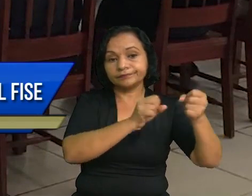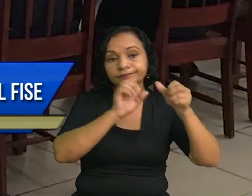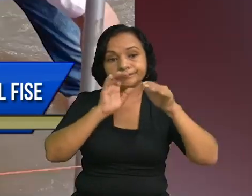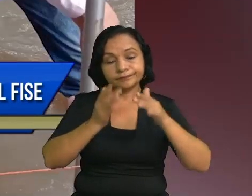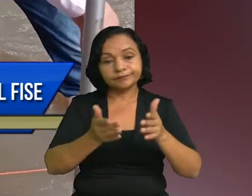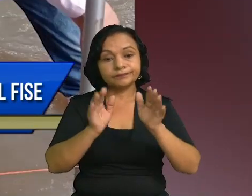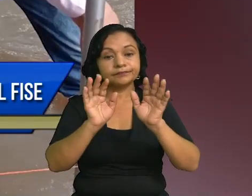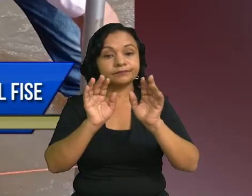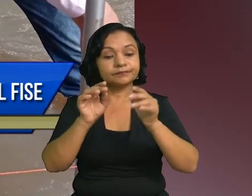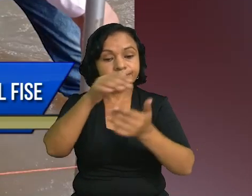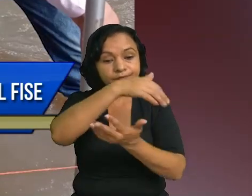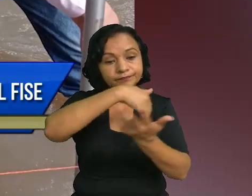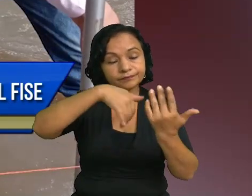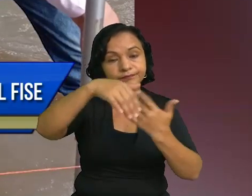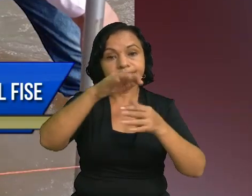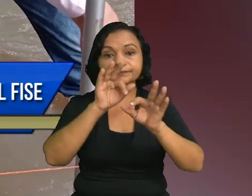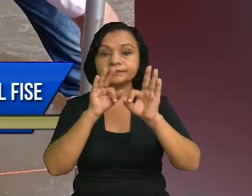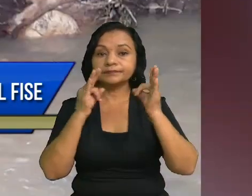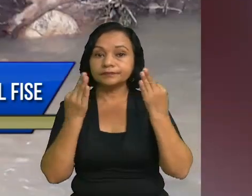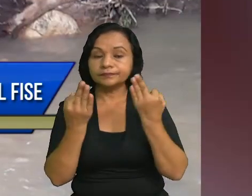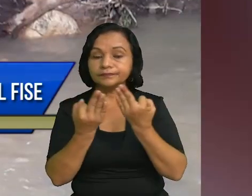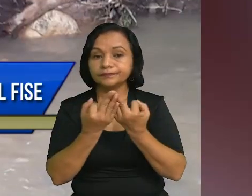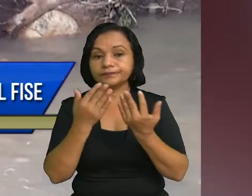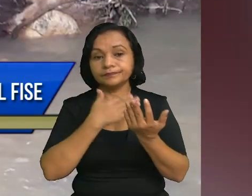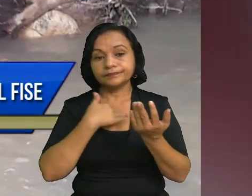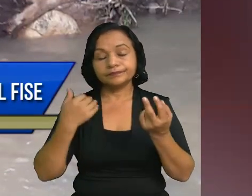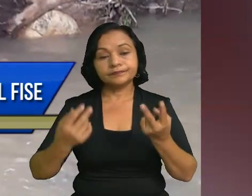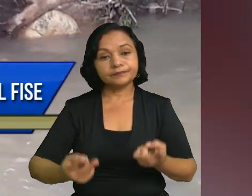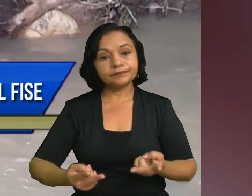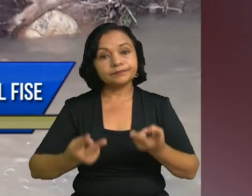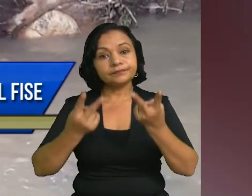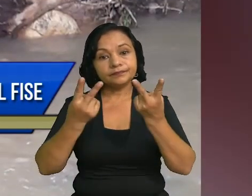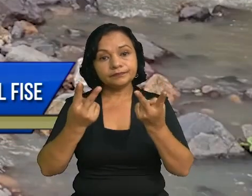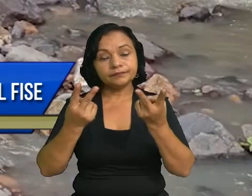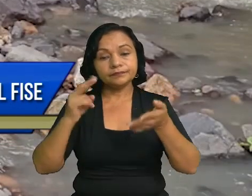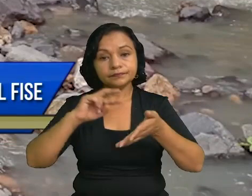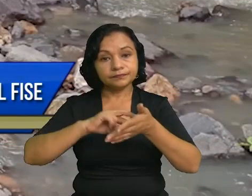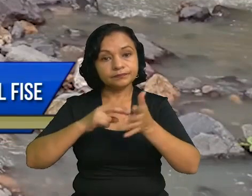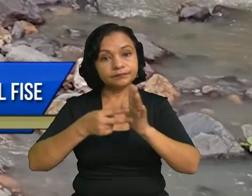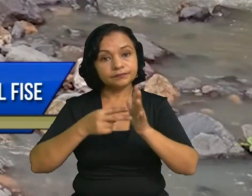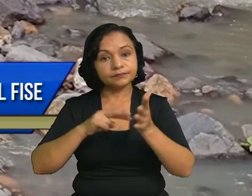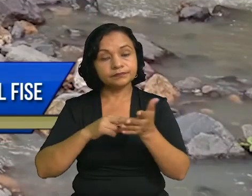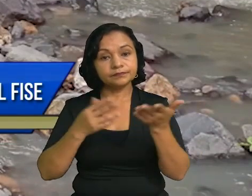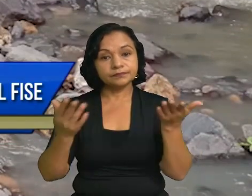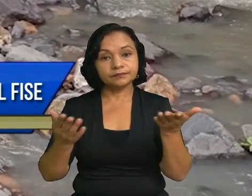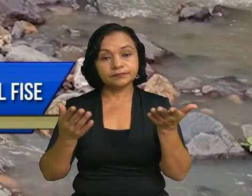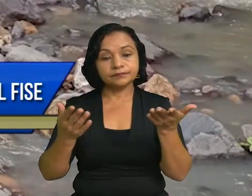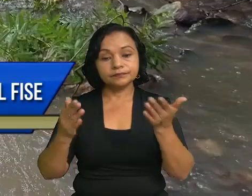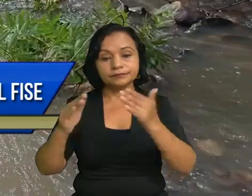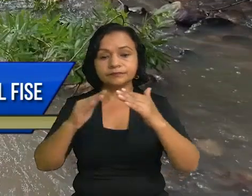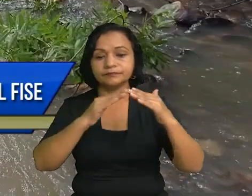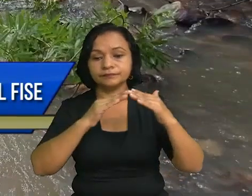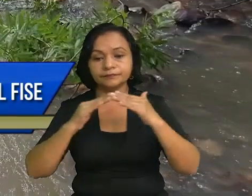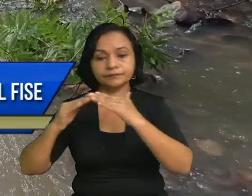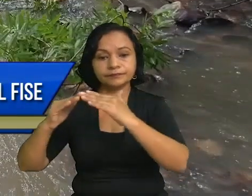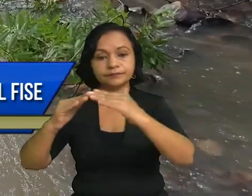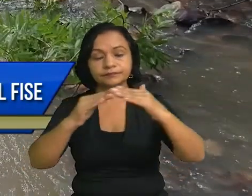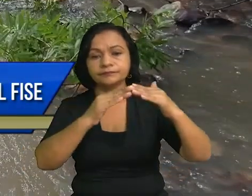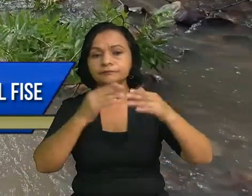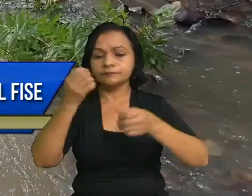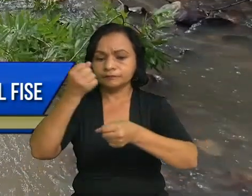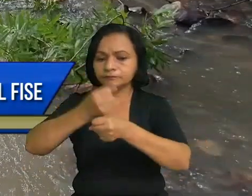la familia es decir mejorar la calidad de vida significa también de que en la comunidad haya un